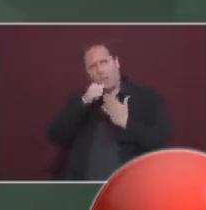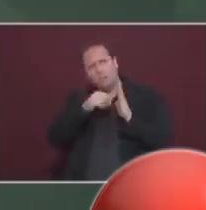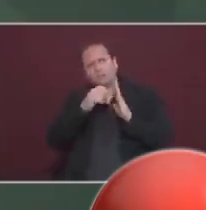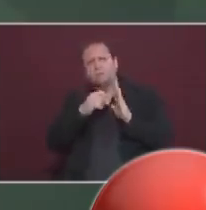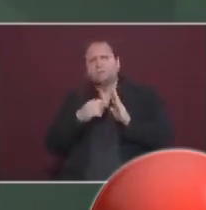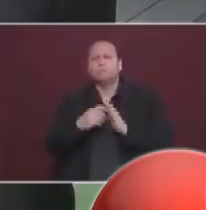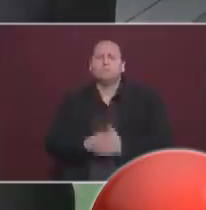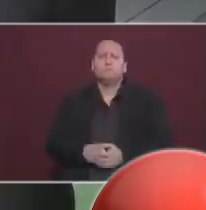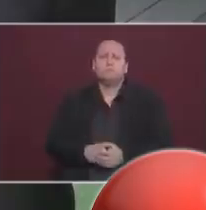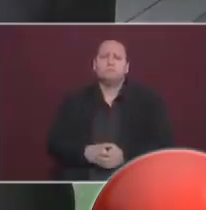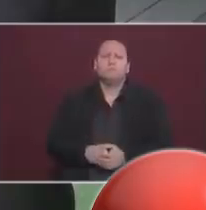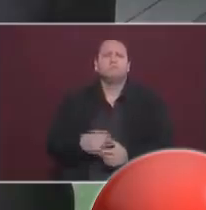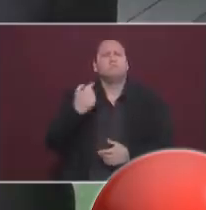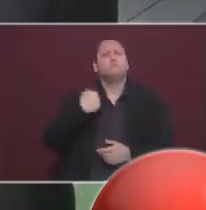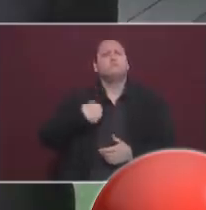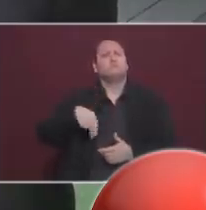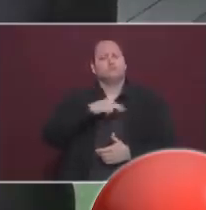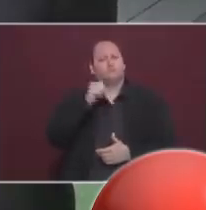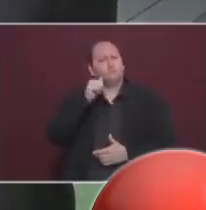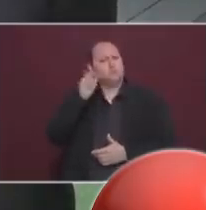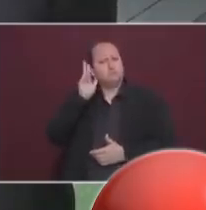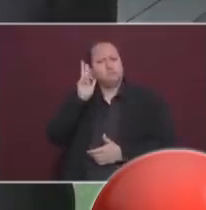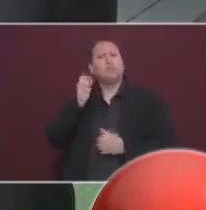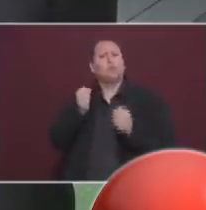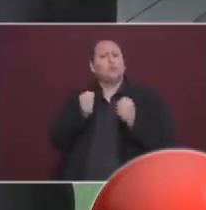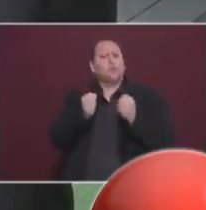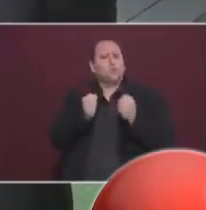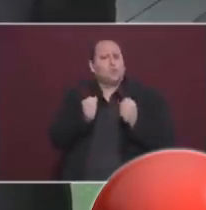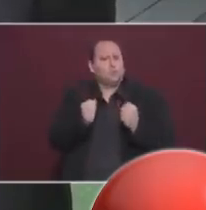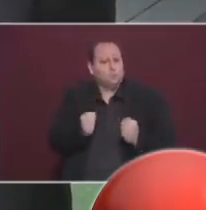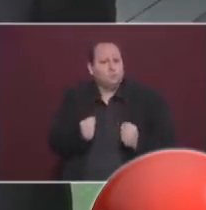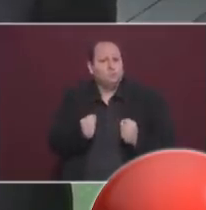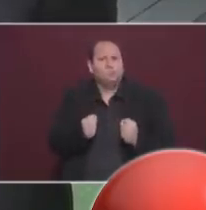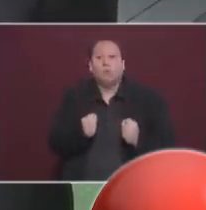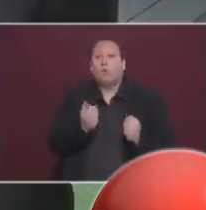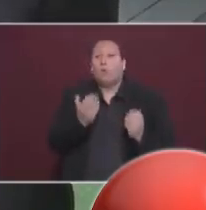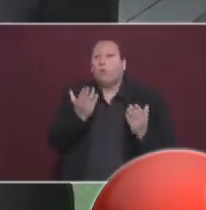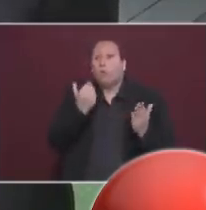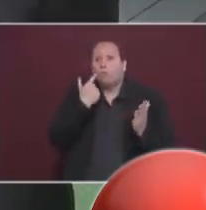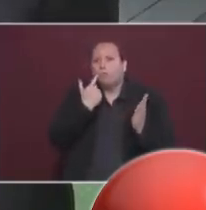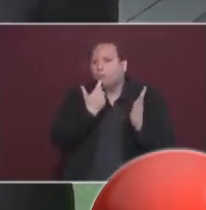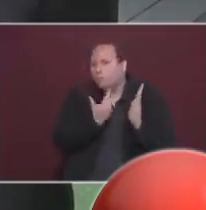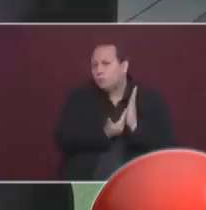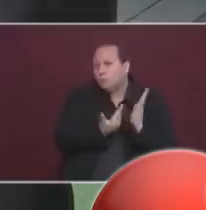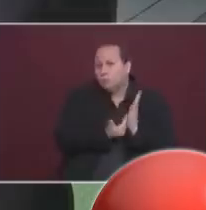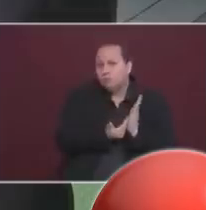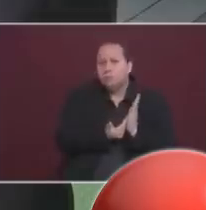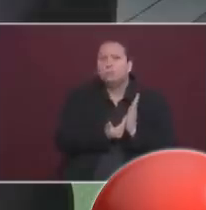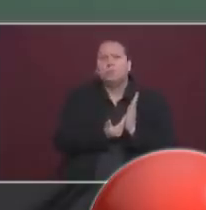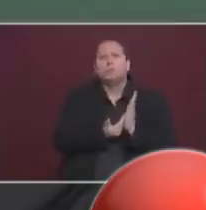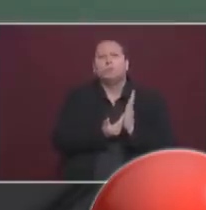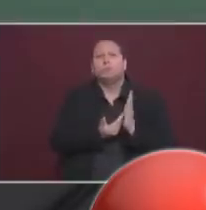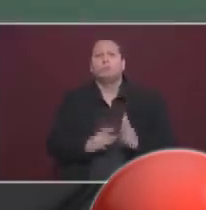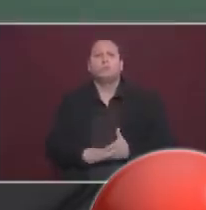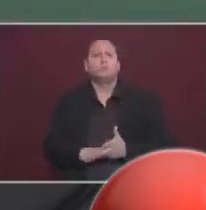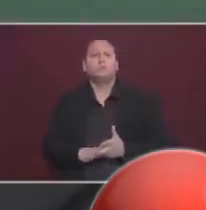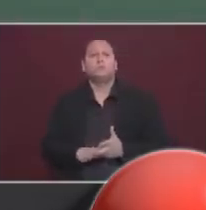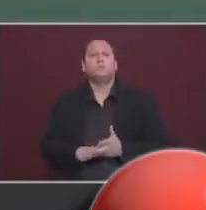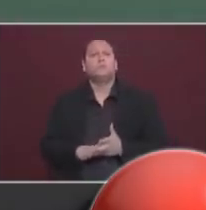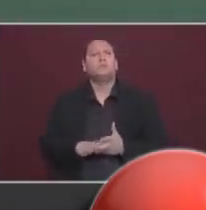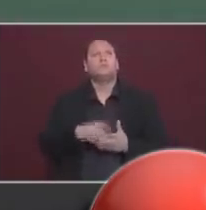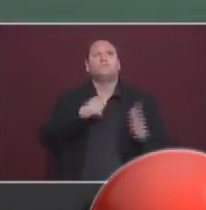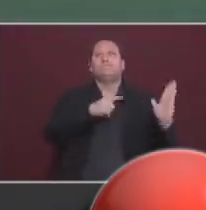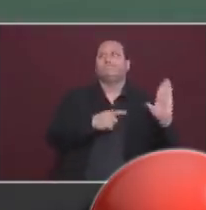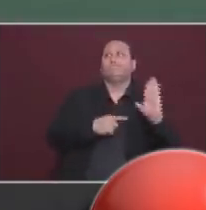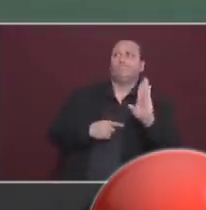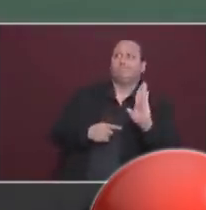se aseguró sin pruebas de que se habían